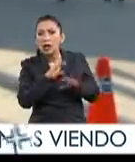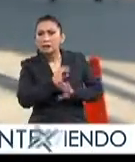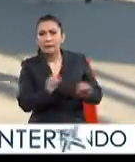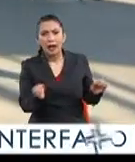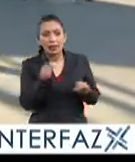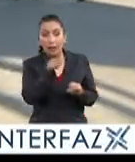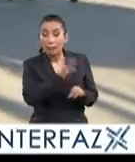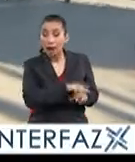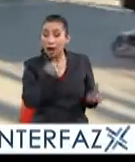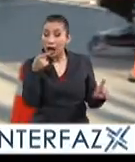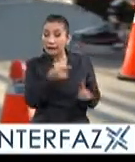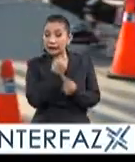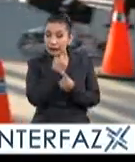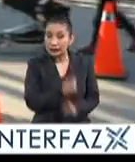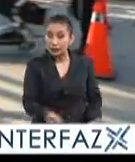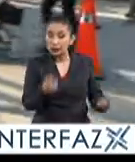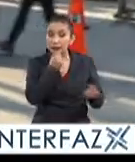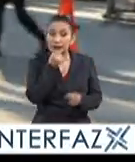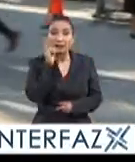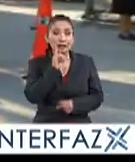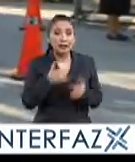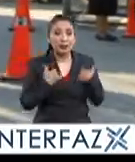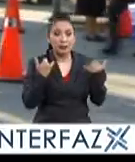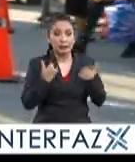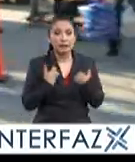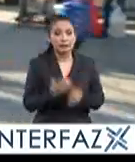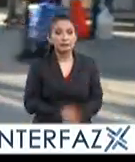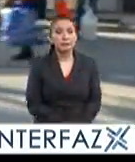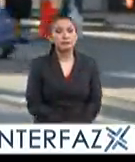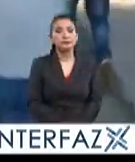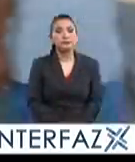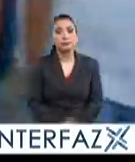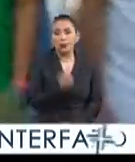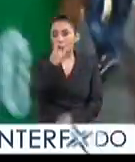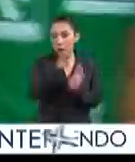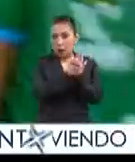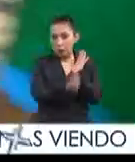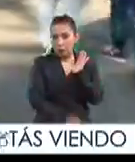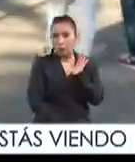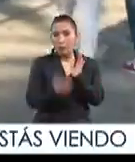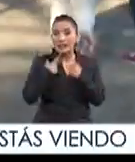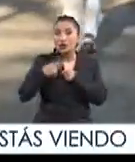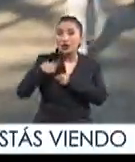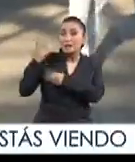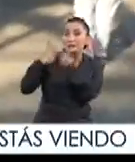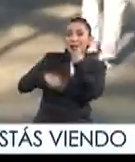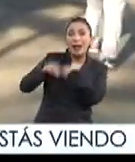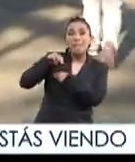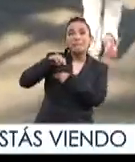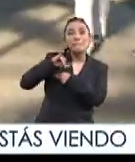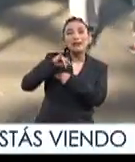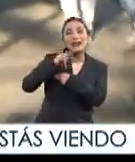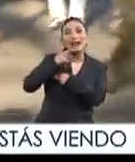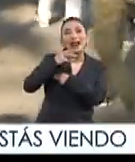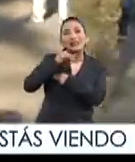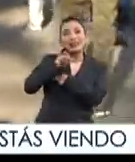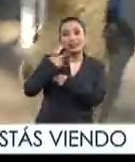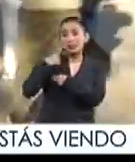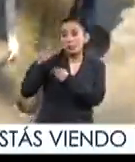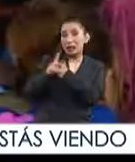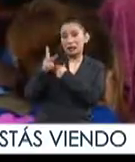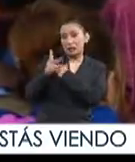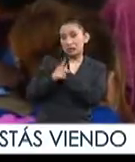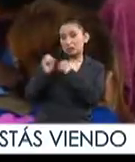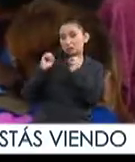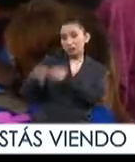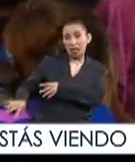personas, en especial a los niños, niñas y adolescentes. Un ejemplo son los migrantes, aquellas personas que abandonaron su